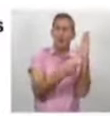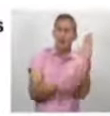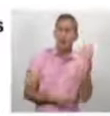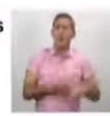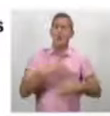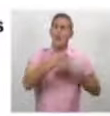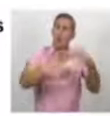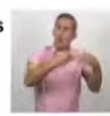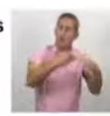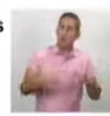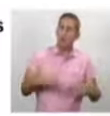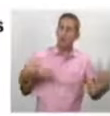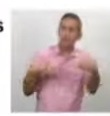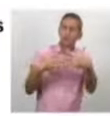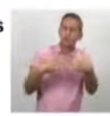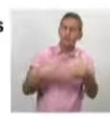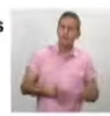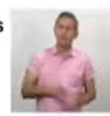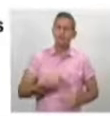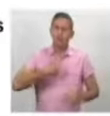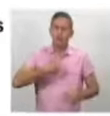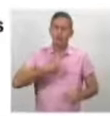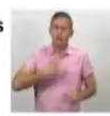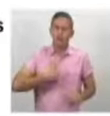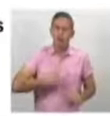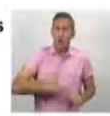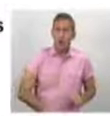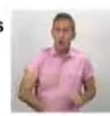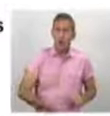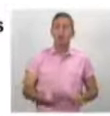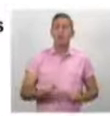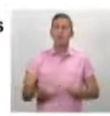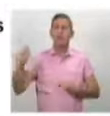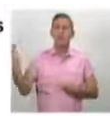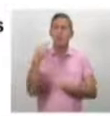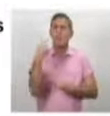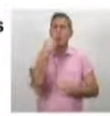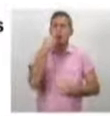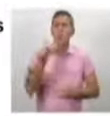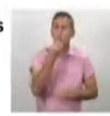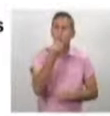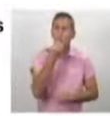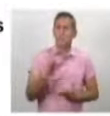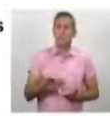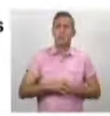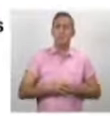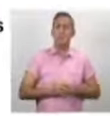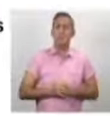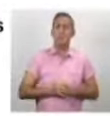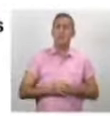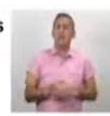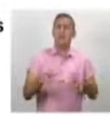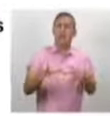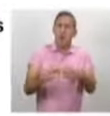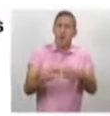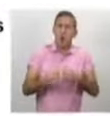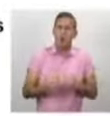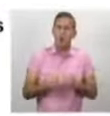que están referidos a la reproducción, a la respiración, a la alimentación, a la obtención de energía.